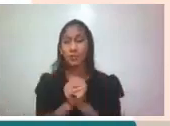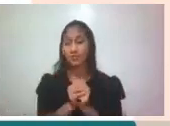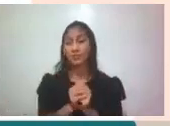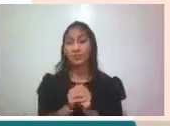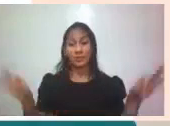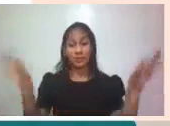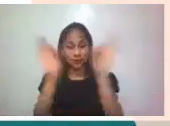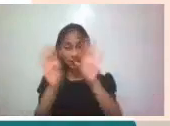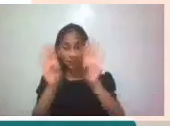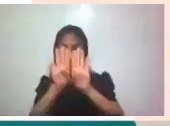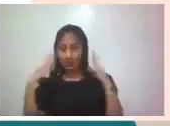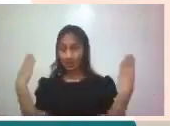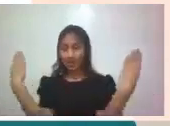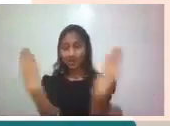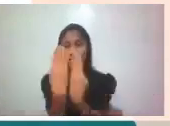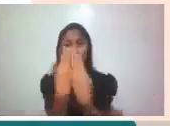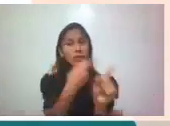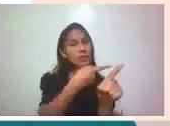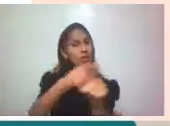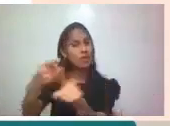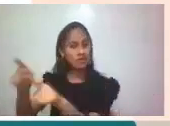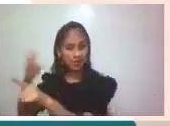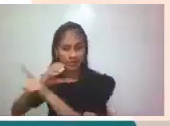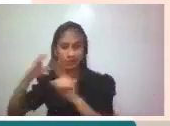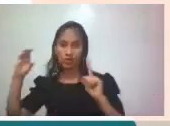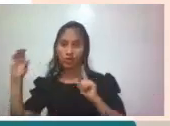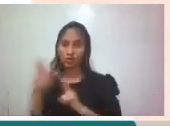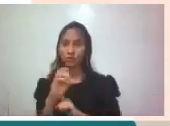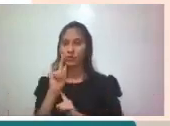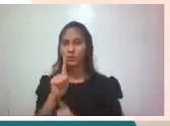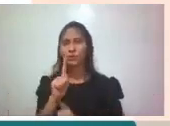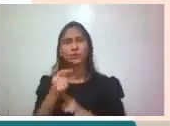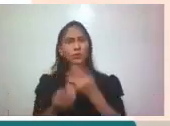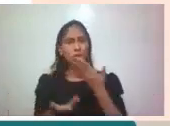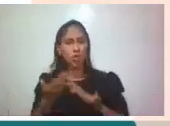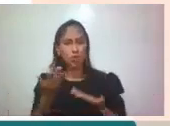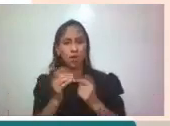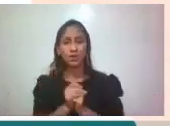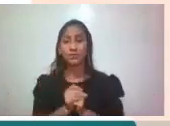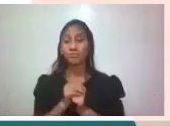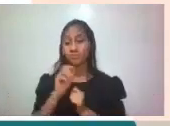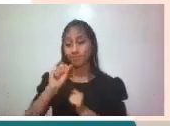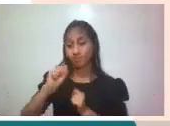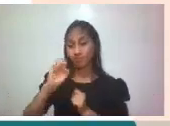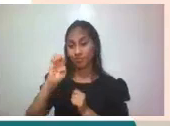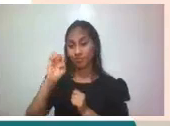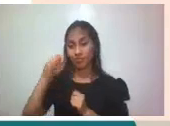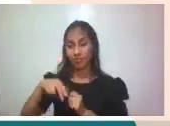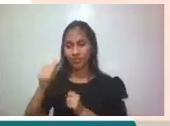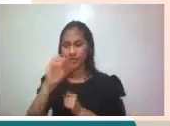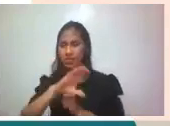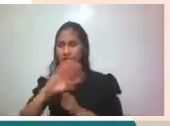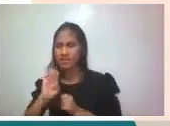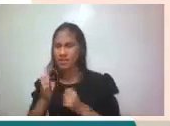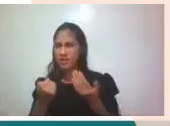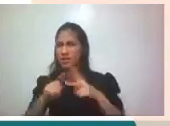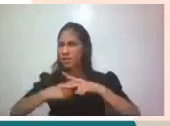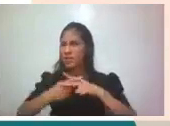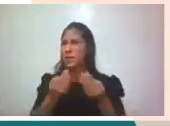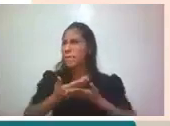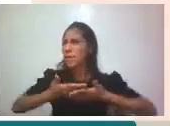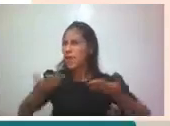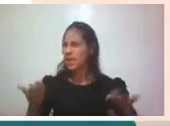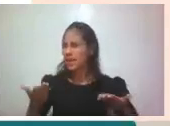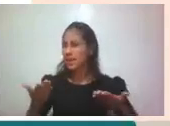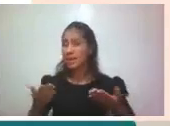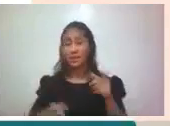interculturales. Uno de los motivos por los que se crea el SENACE es para poder generar confianza en la población